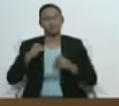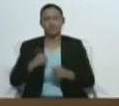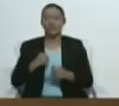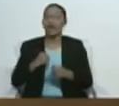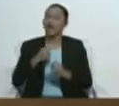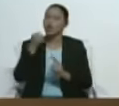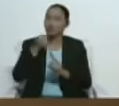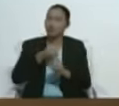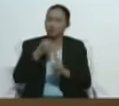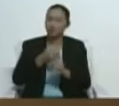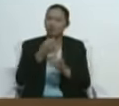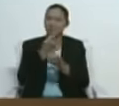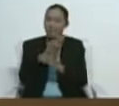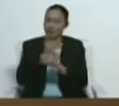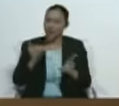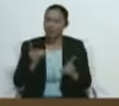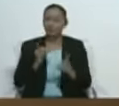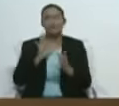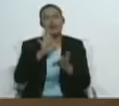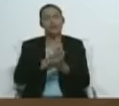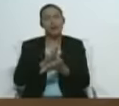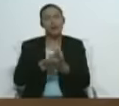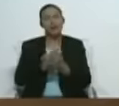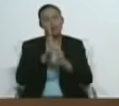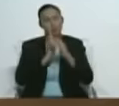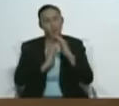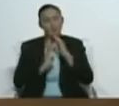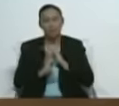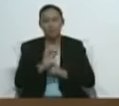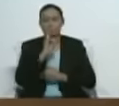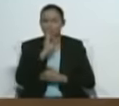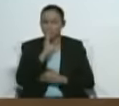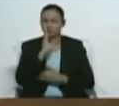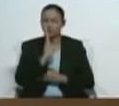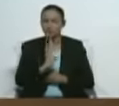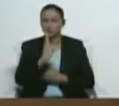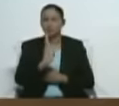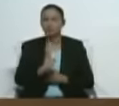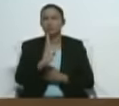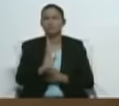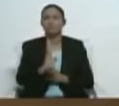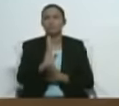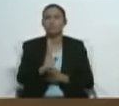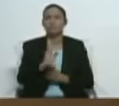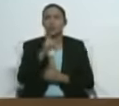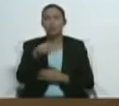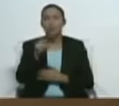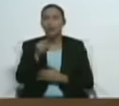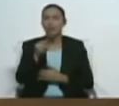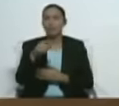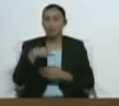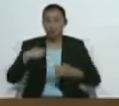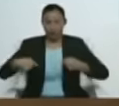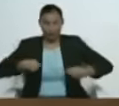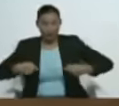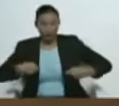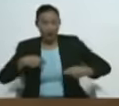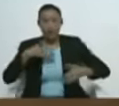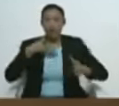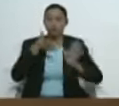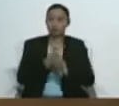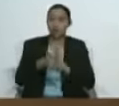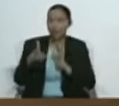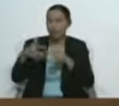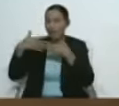pacífica cívica que no tenga para nada que ver con estos llamados a violencia a crimen a